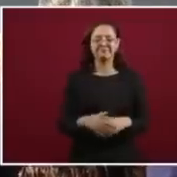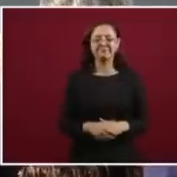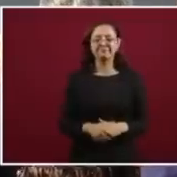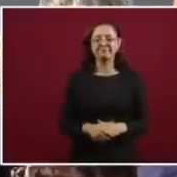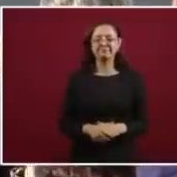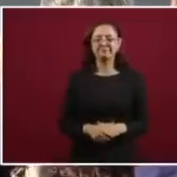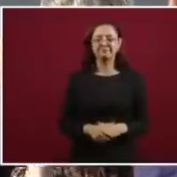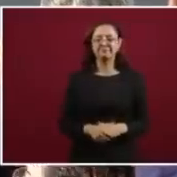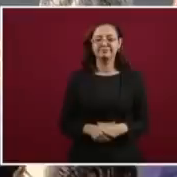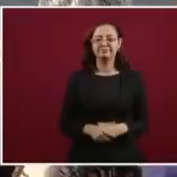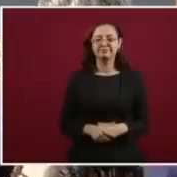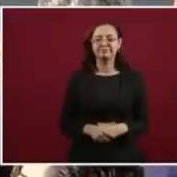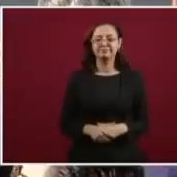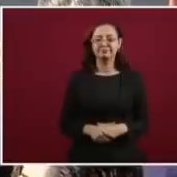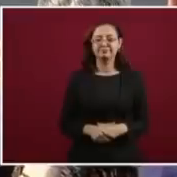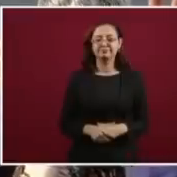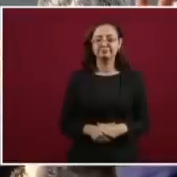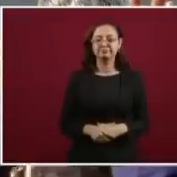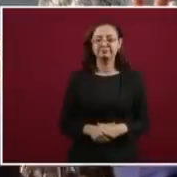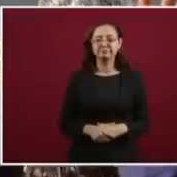buenos días